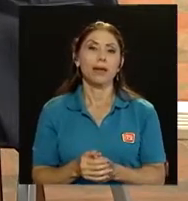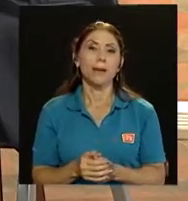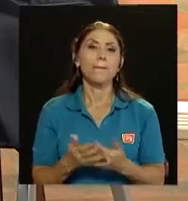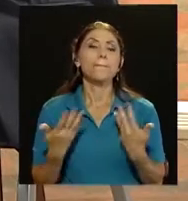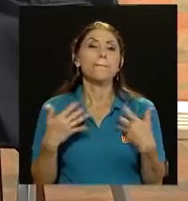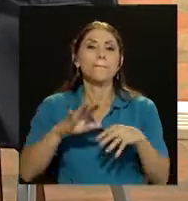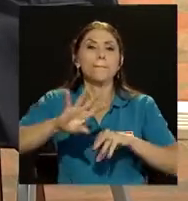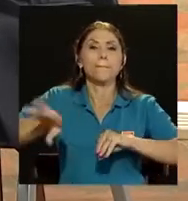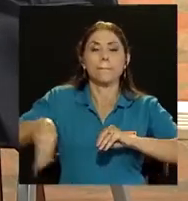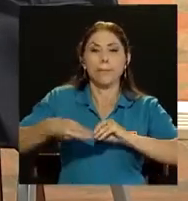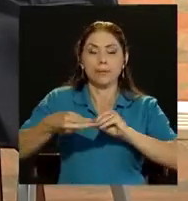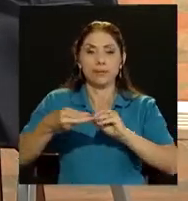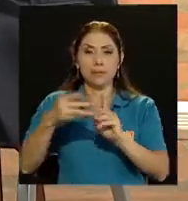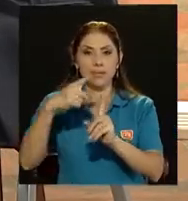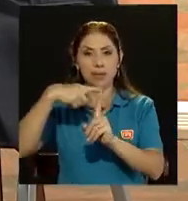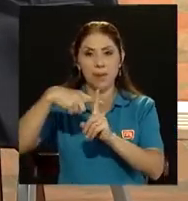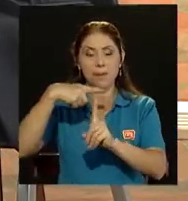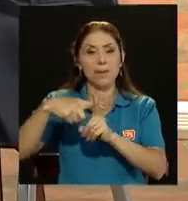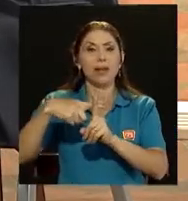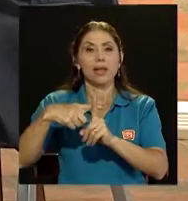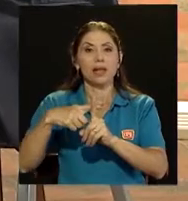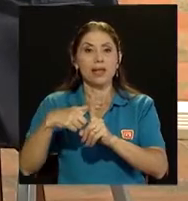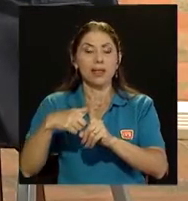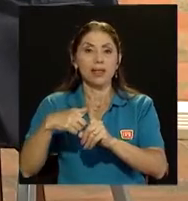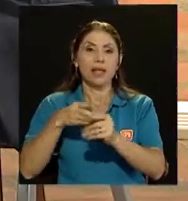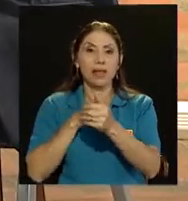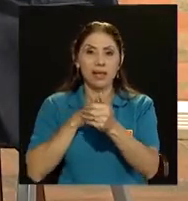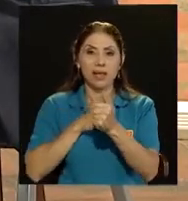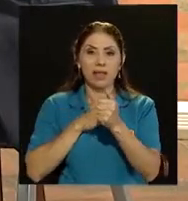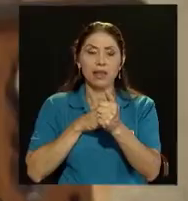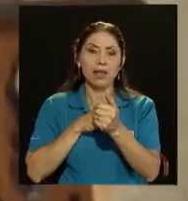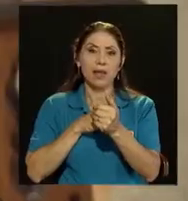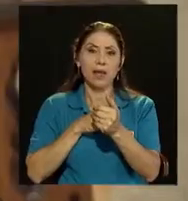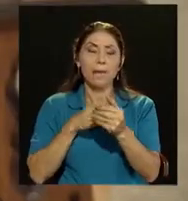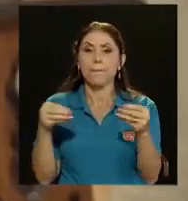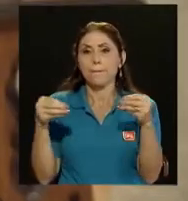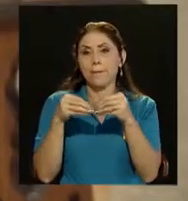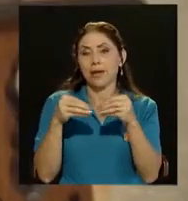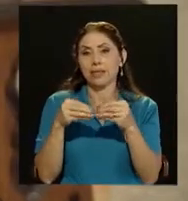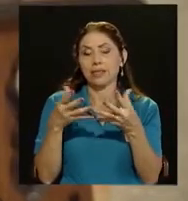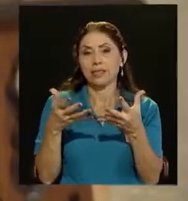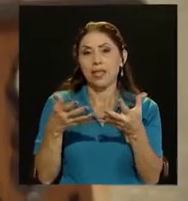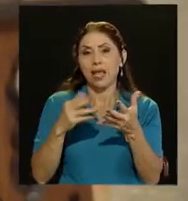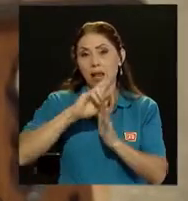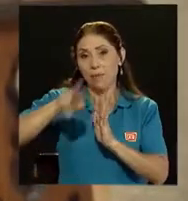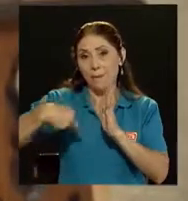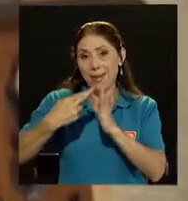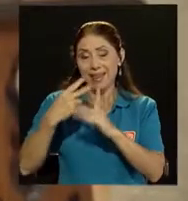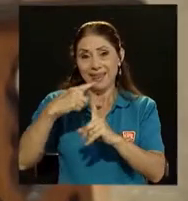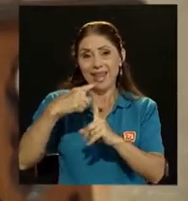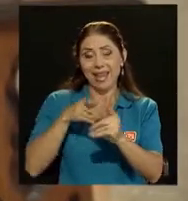más el papel de liderazgo que el canciller Kohl, y